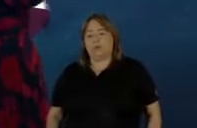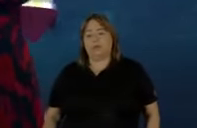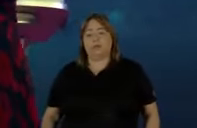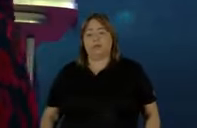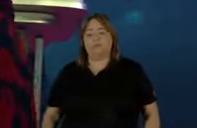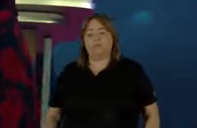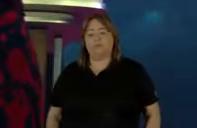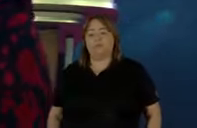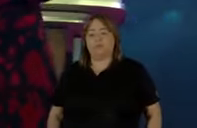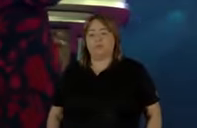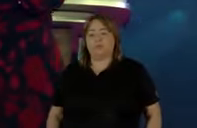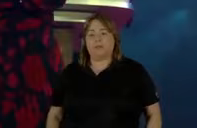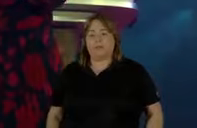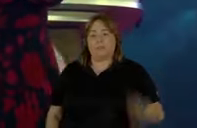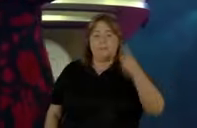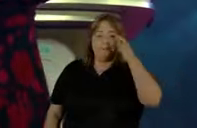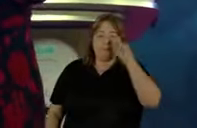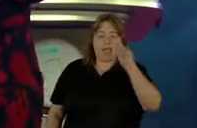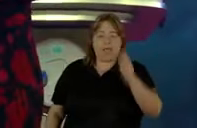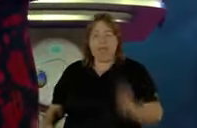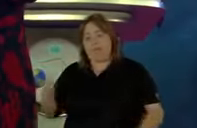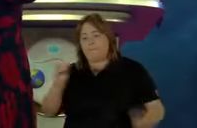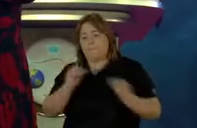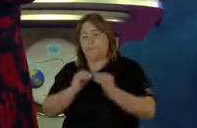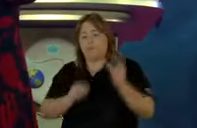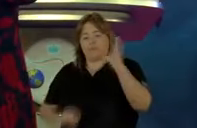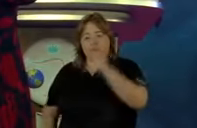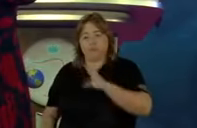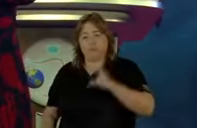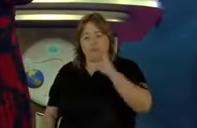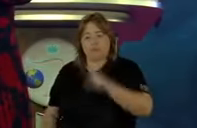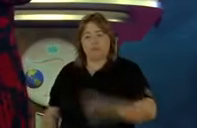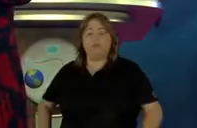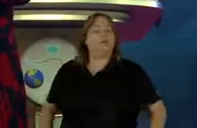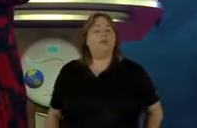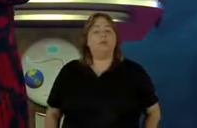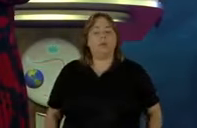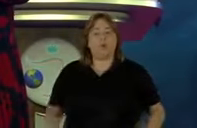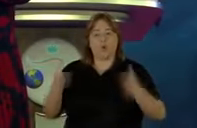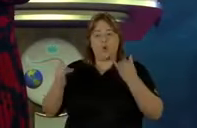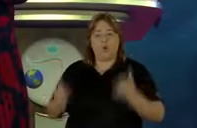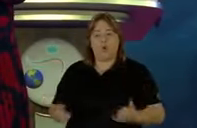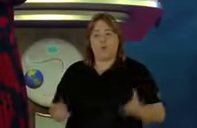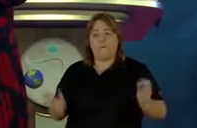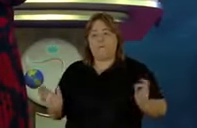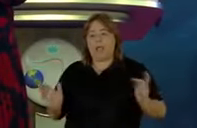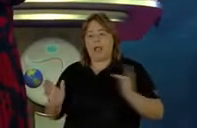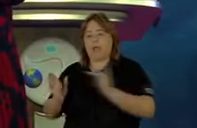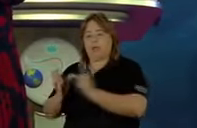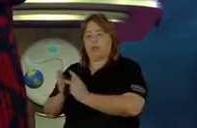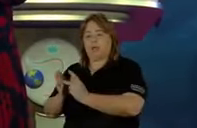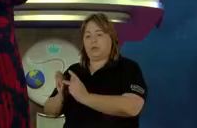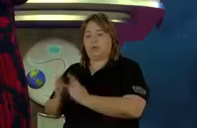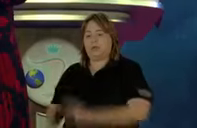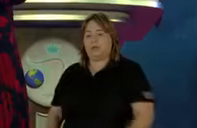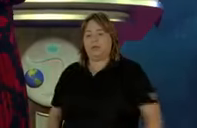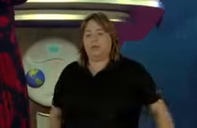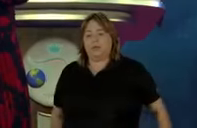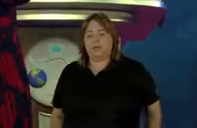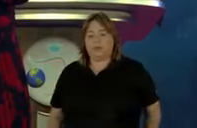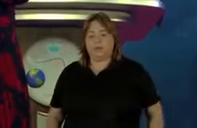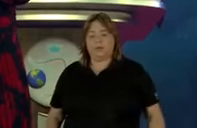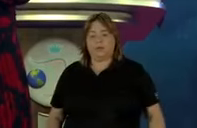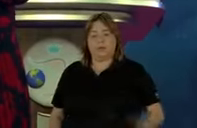por más. Te bendigo, mamá, por tu reconciliación hoy. Hoy tus padres no solamente están